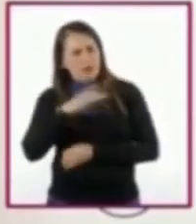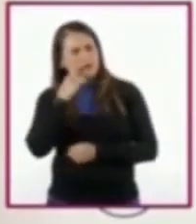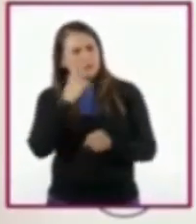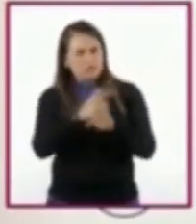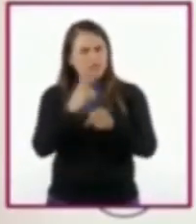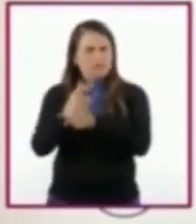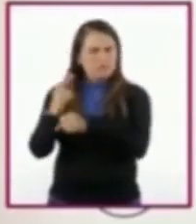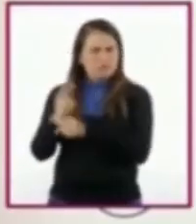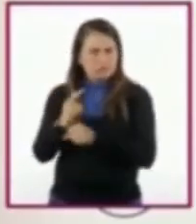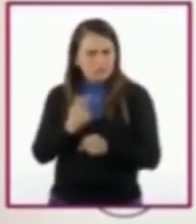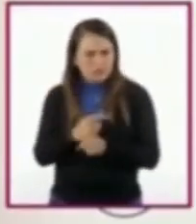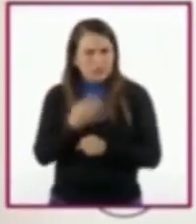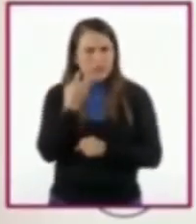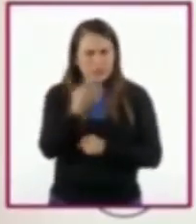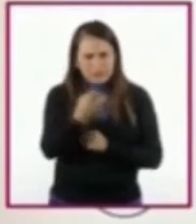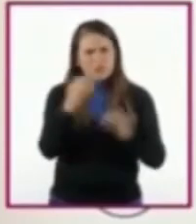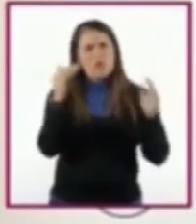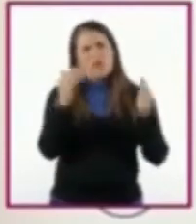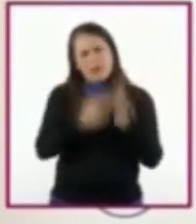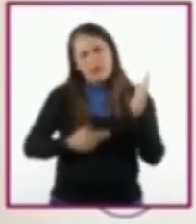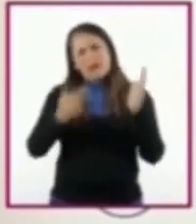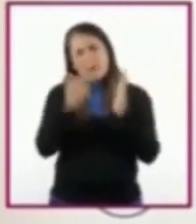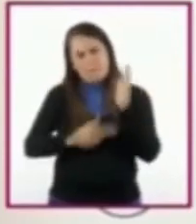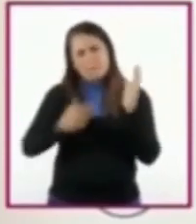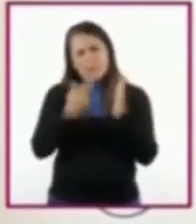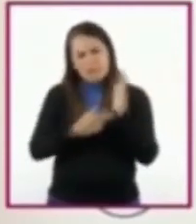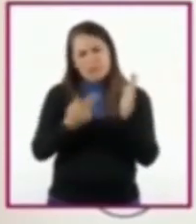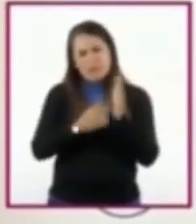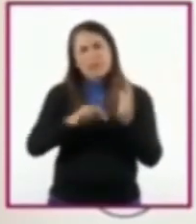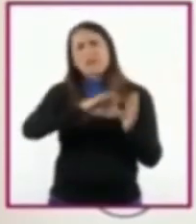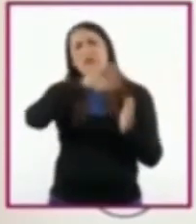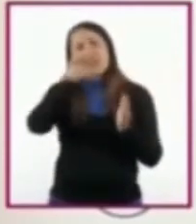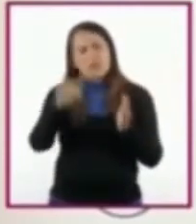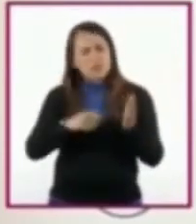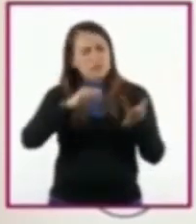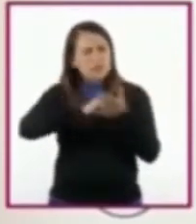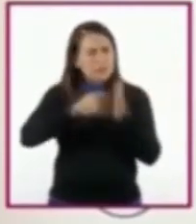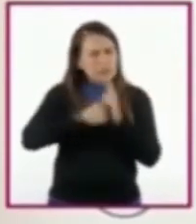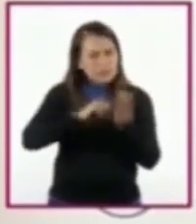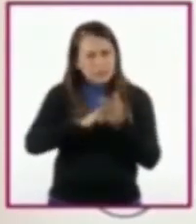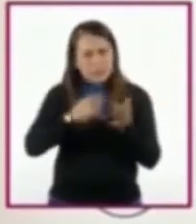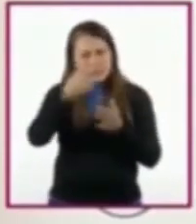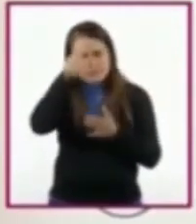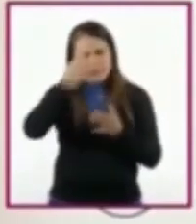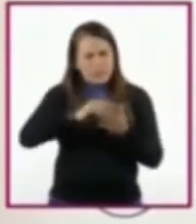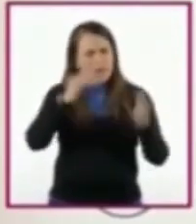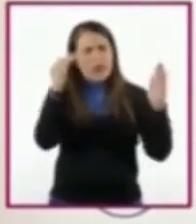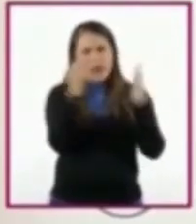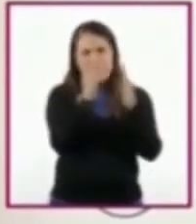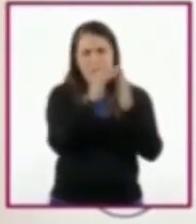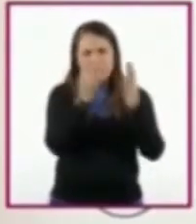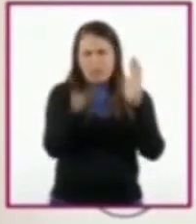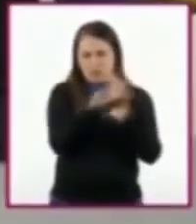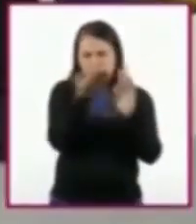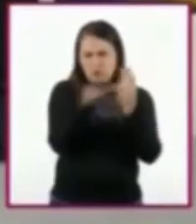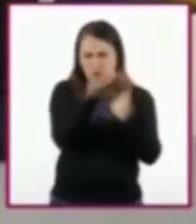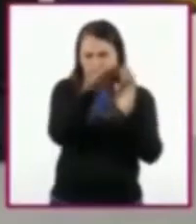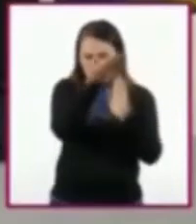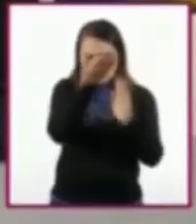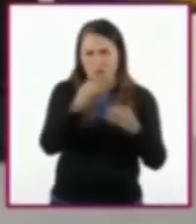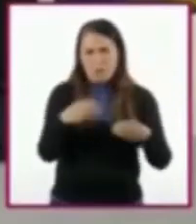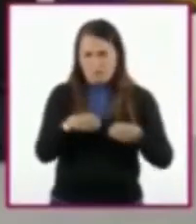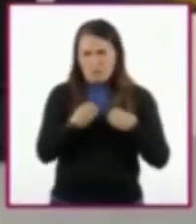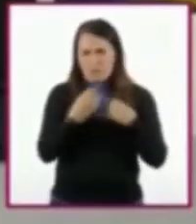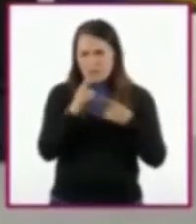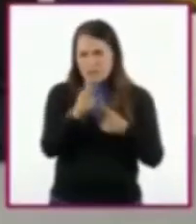estos elementos, se construyeron herramientas y aplicó técnicas que le permitían hacer más fácil la sobrevivencia. Ya